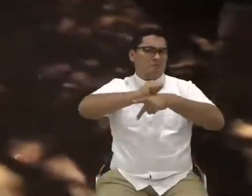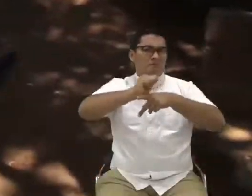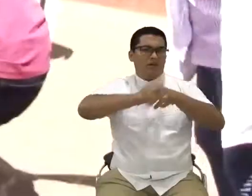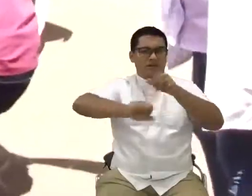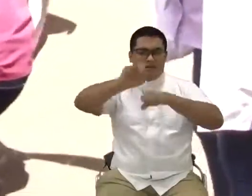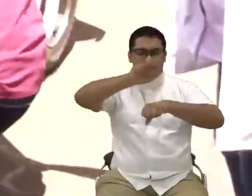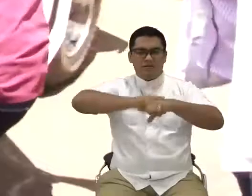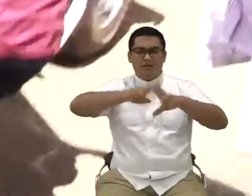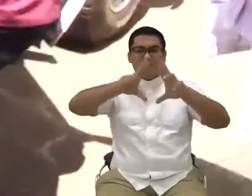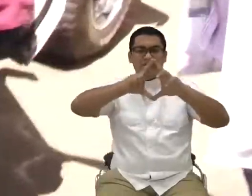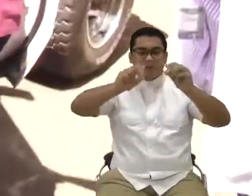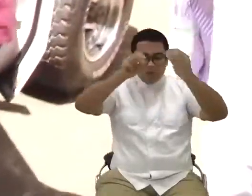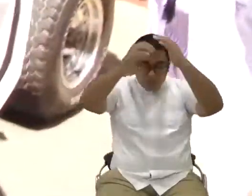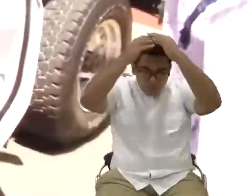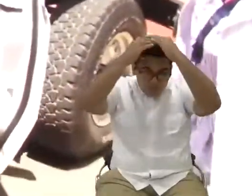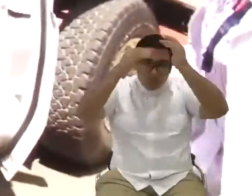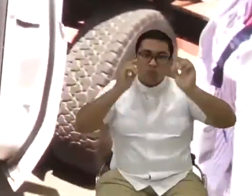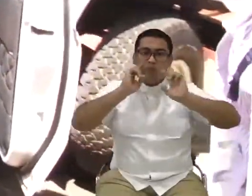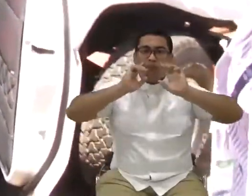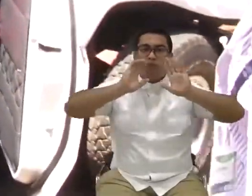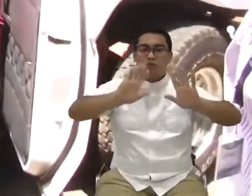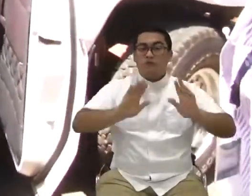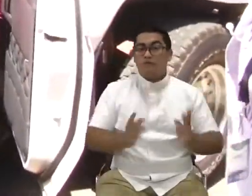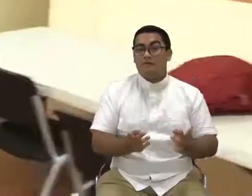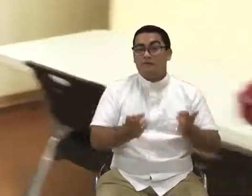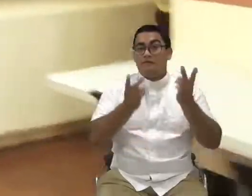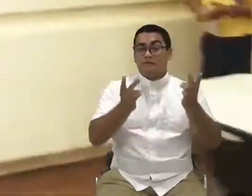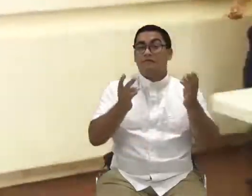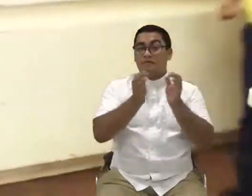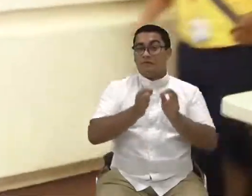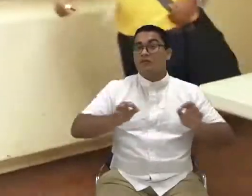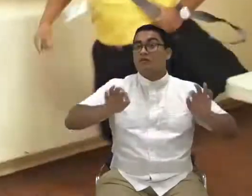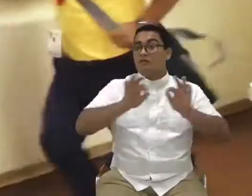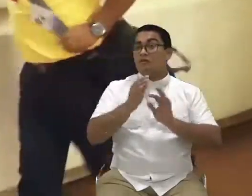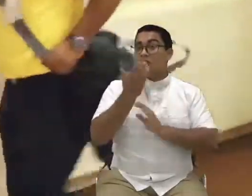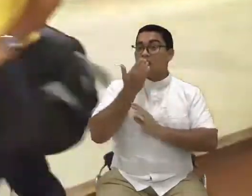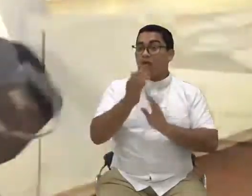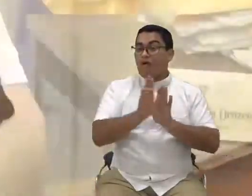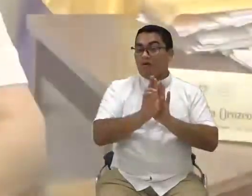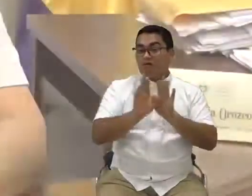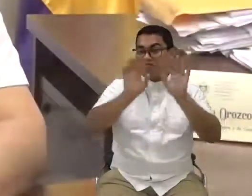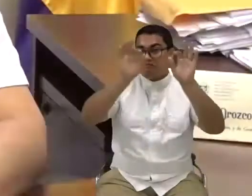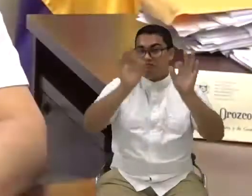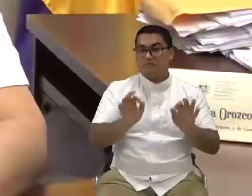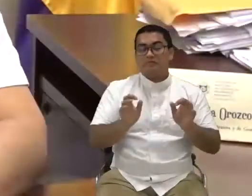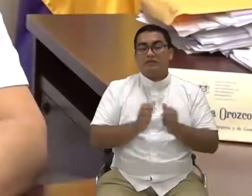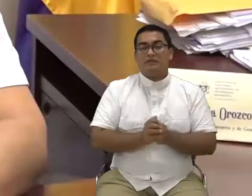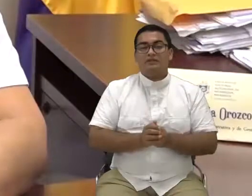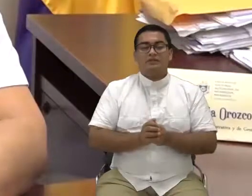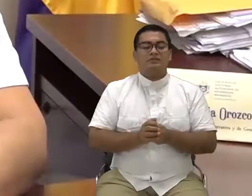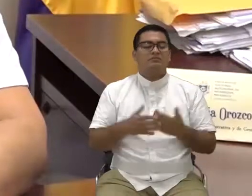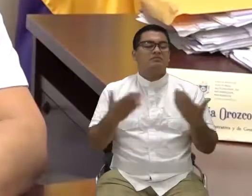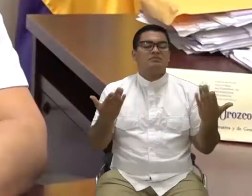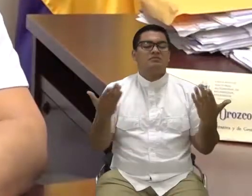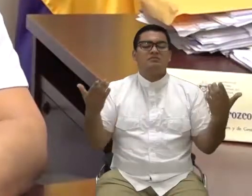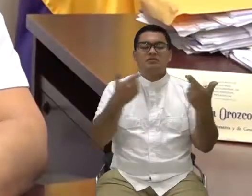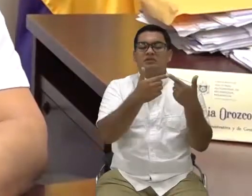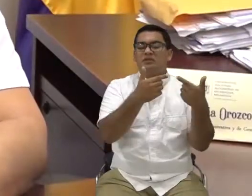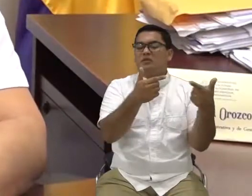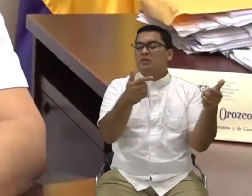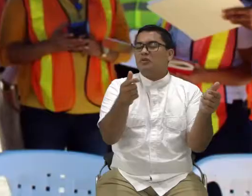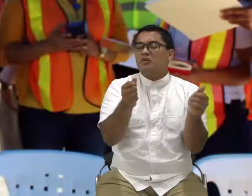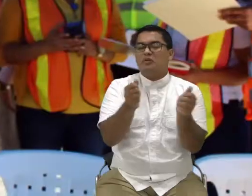nacionales, dando pasos firmes a la organización estructural de respuesta de esta alma mater. Hemos también conformado lo que son